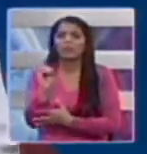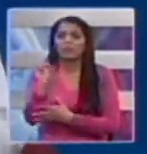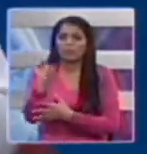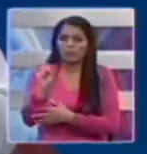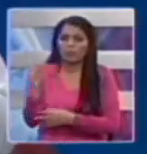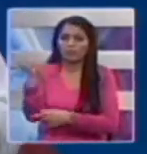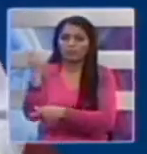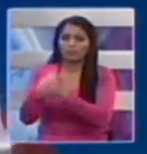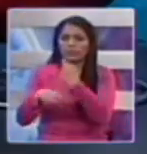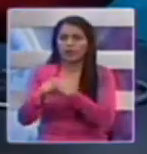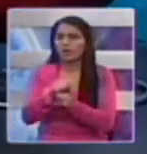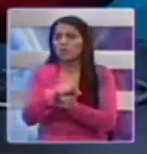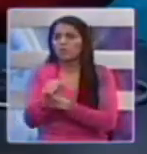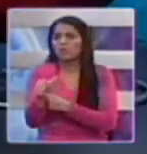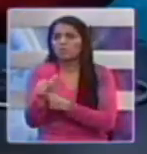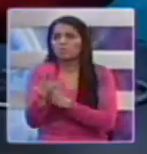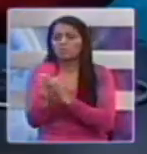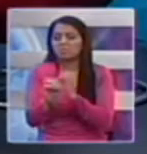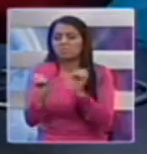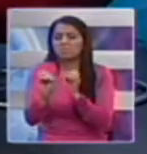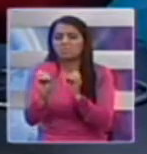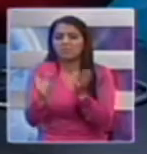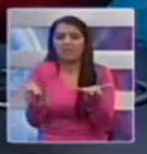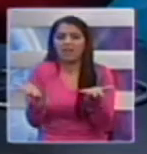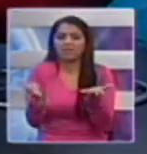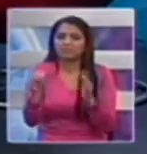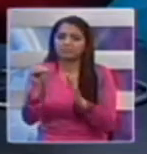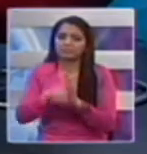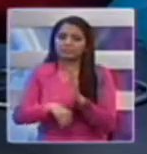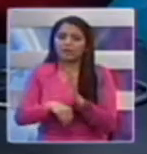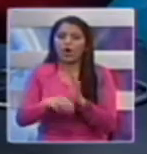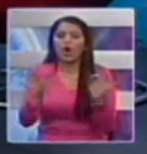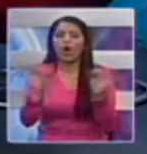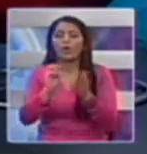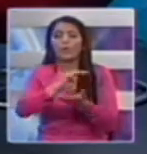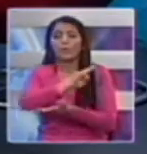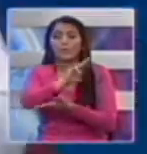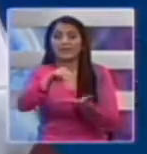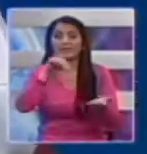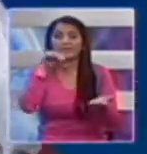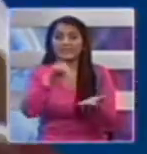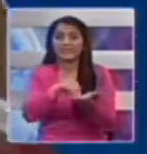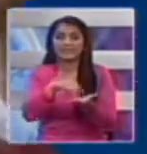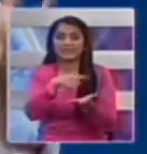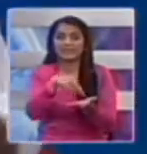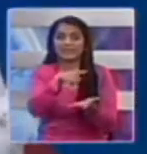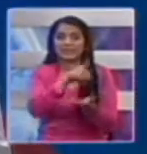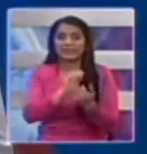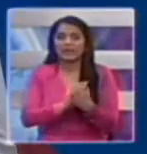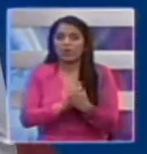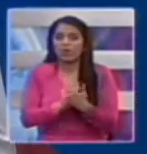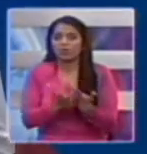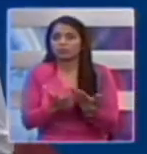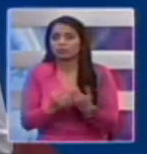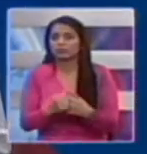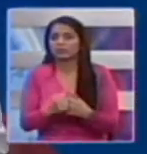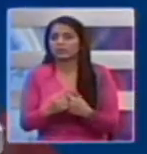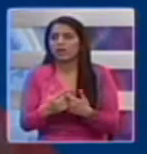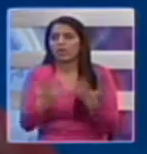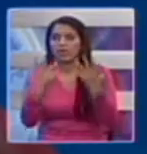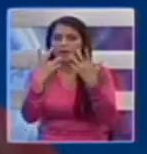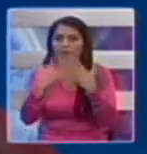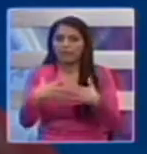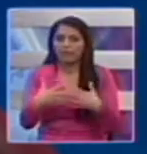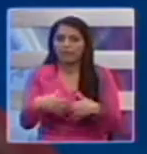comercializada y el resto no. Imaginémonos en la provincia de Manabí, un centro de faenamiento que